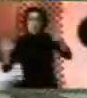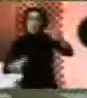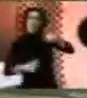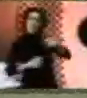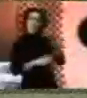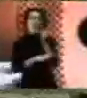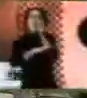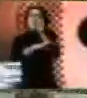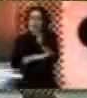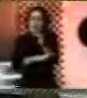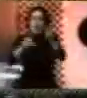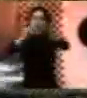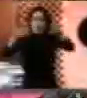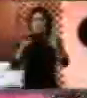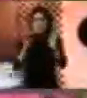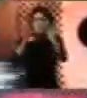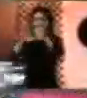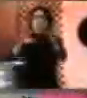a cagar.